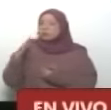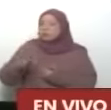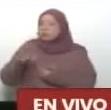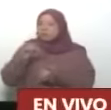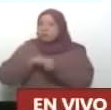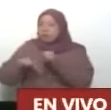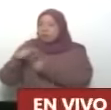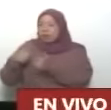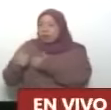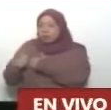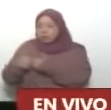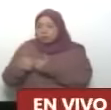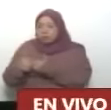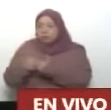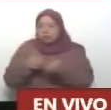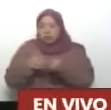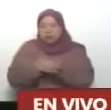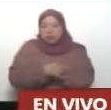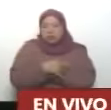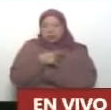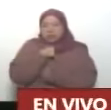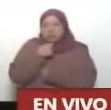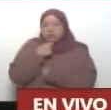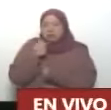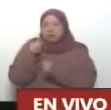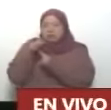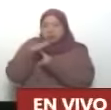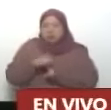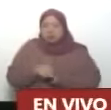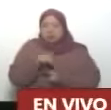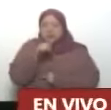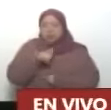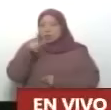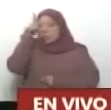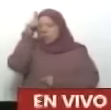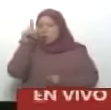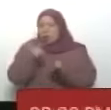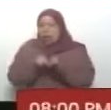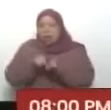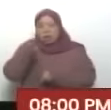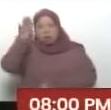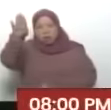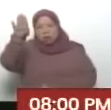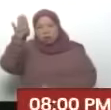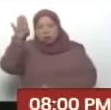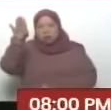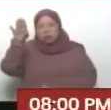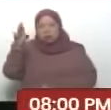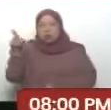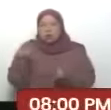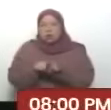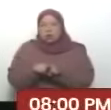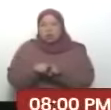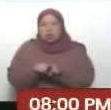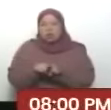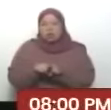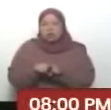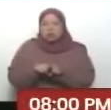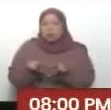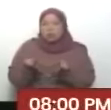de persecución, de racismo, de nazismo. Son mentes enfermas de nazismo, de